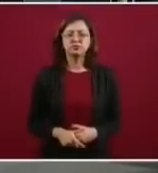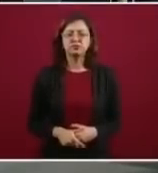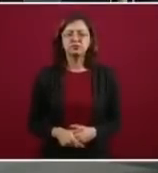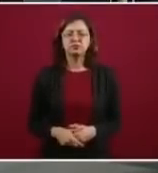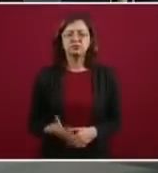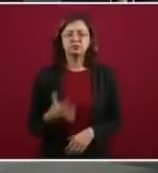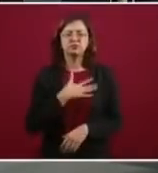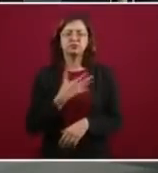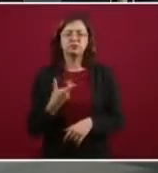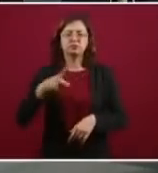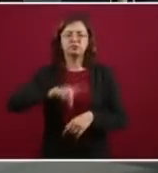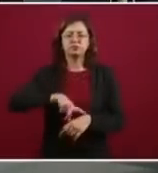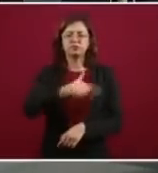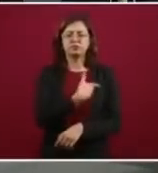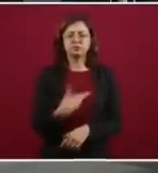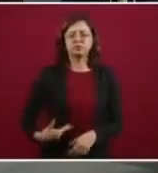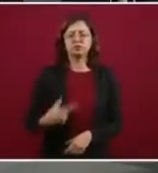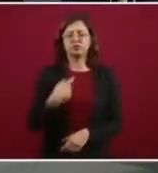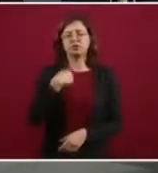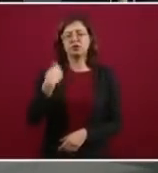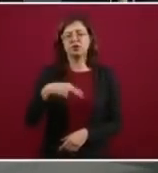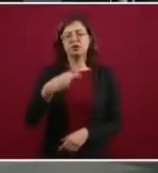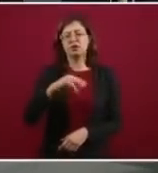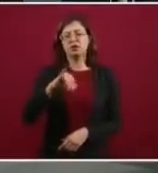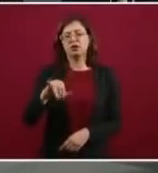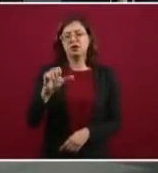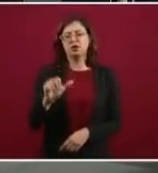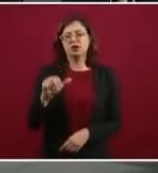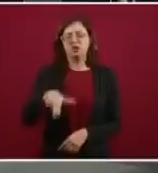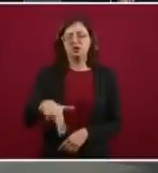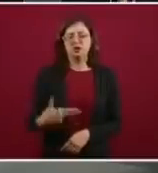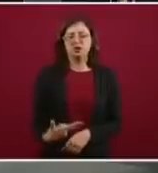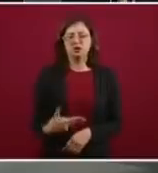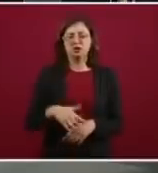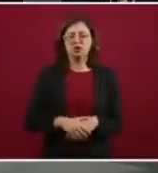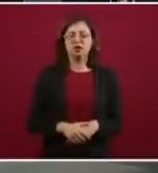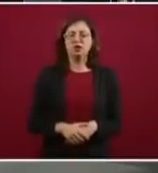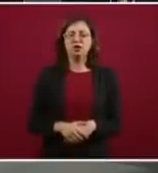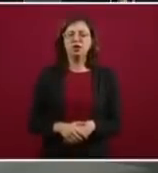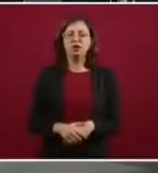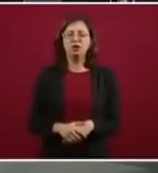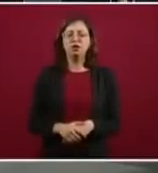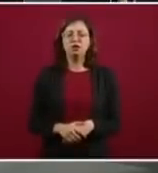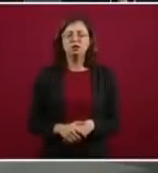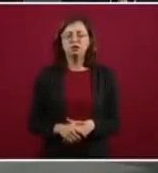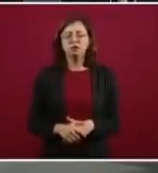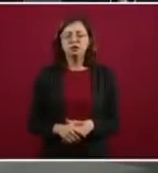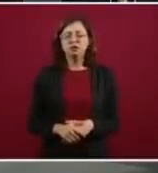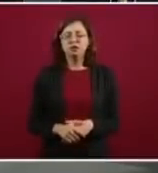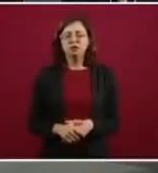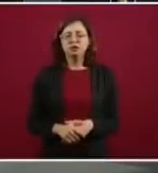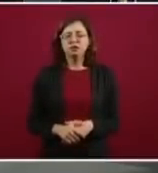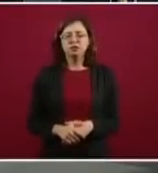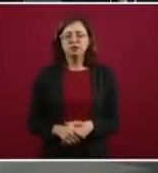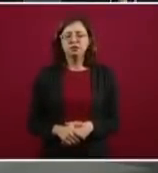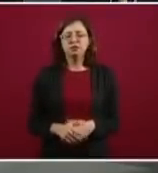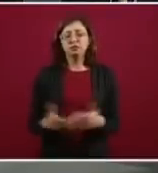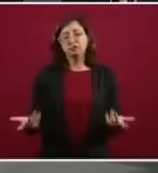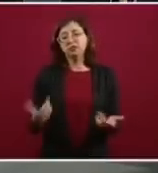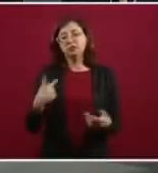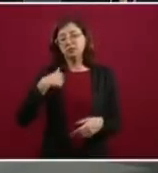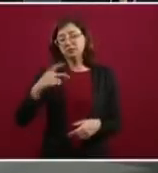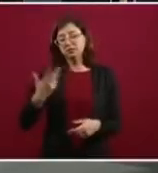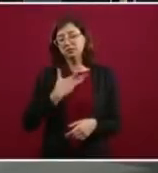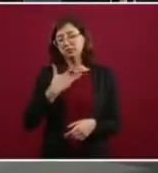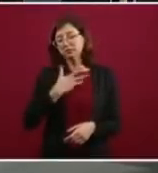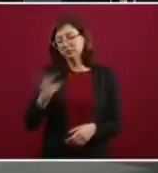Buenos días, presidente. Hans Salazar, multiplataforma ZMG, grupo político, Zócalo Virtual. A propósito de este tema, traigo una